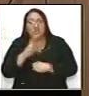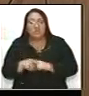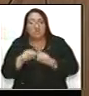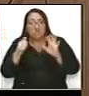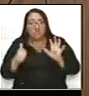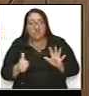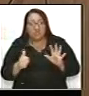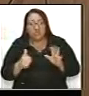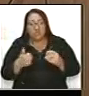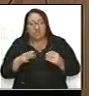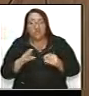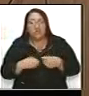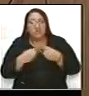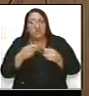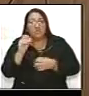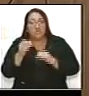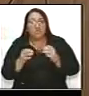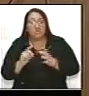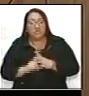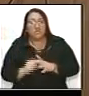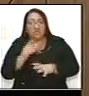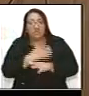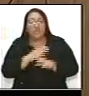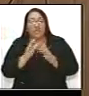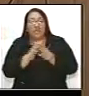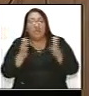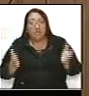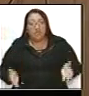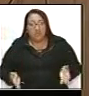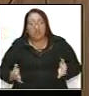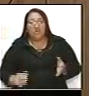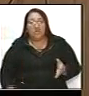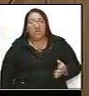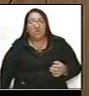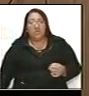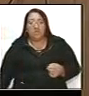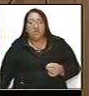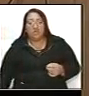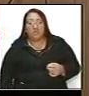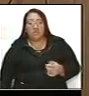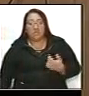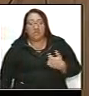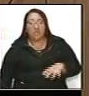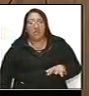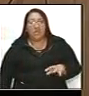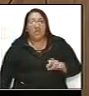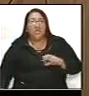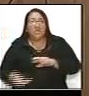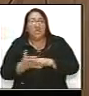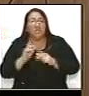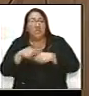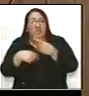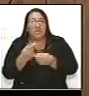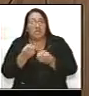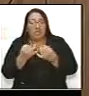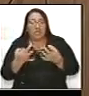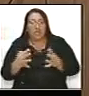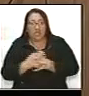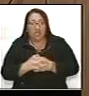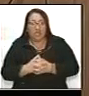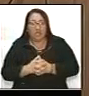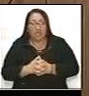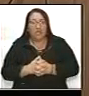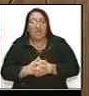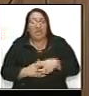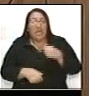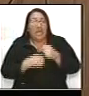2016 ha asignado un presupuesto inicial de apertura que son de las siguientes cantidades. En